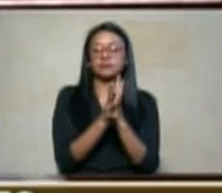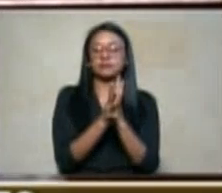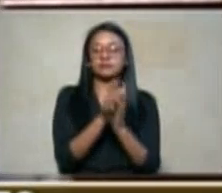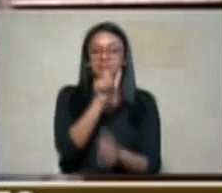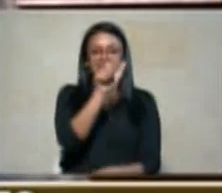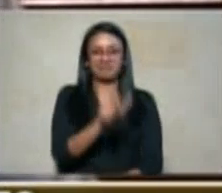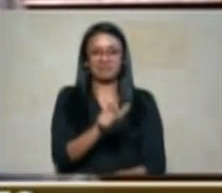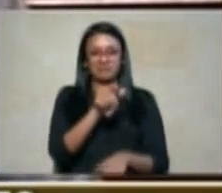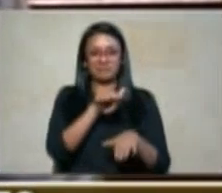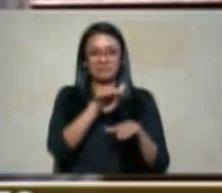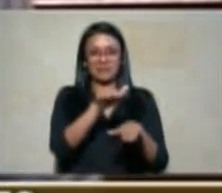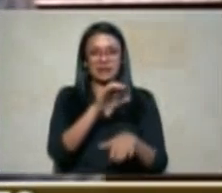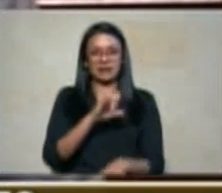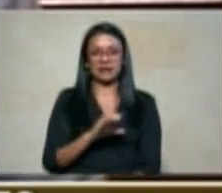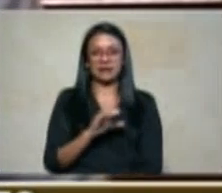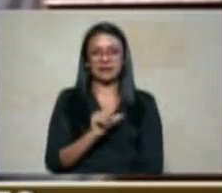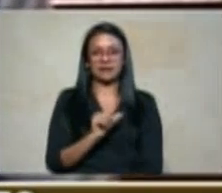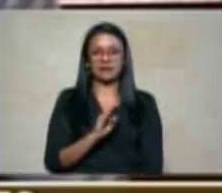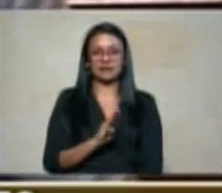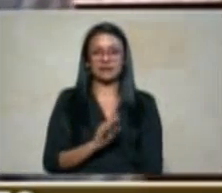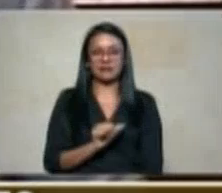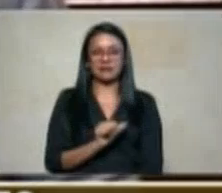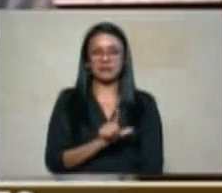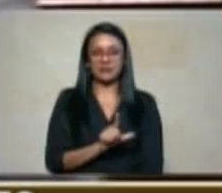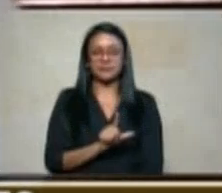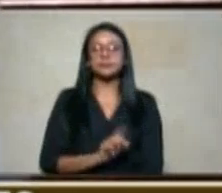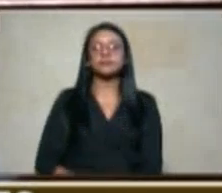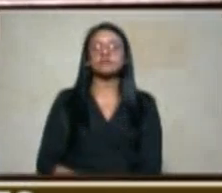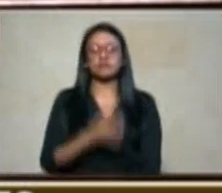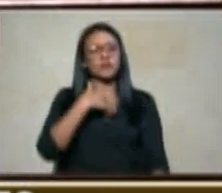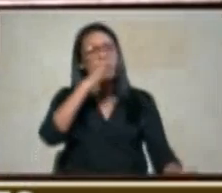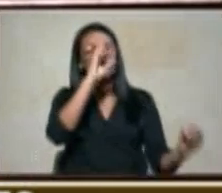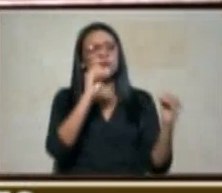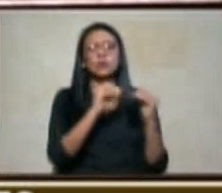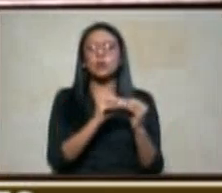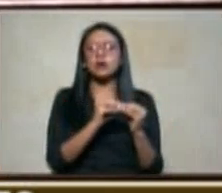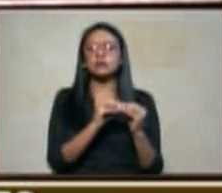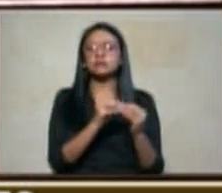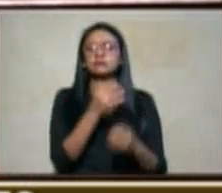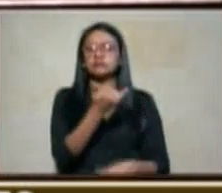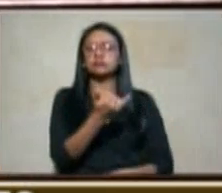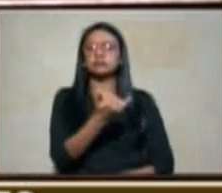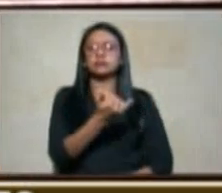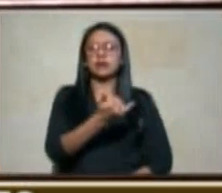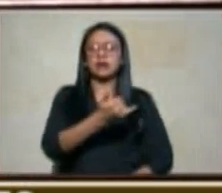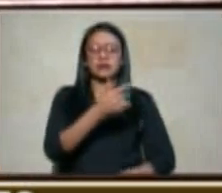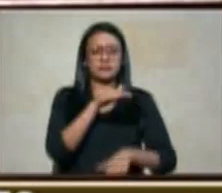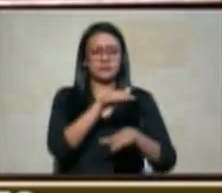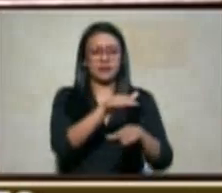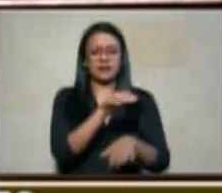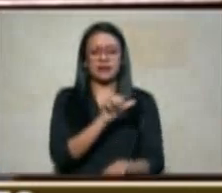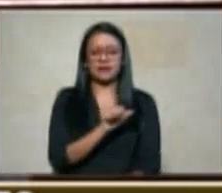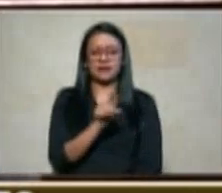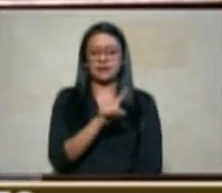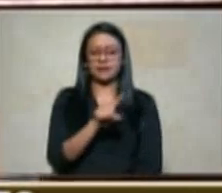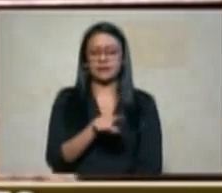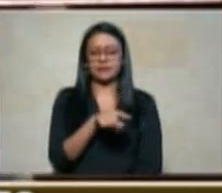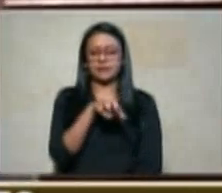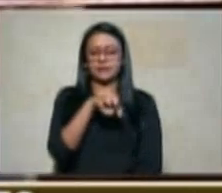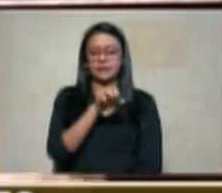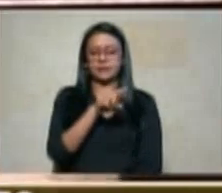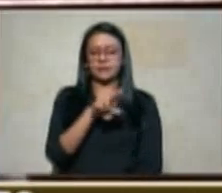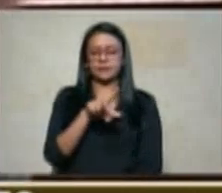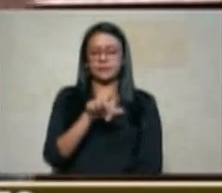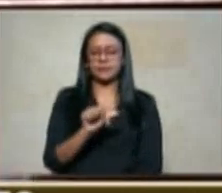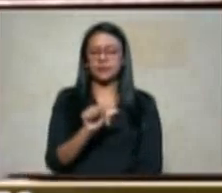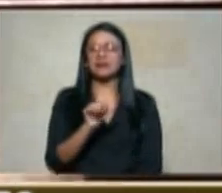la representante Cabal. Y yo estoy de acuerdo con el representante Asprilla. La historia